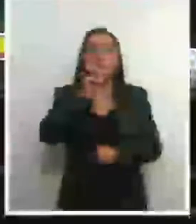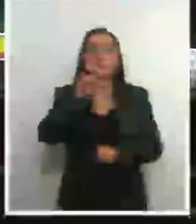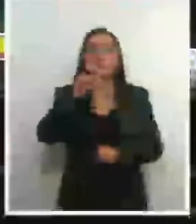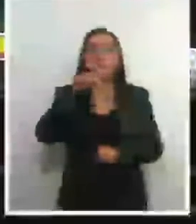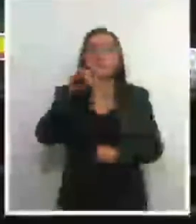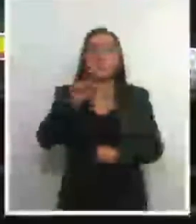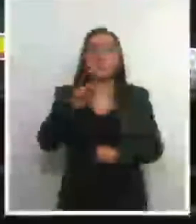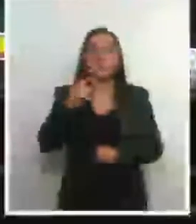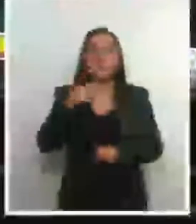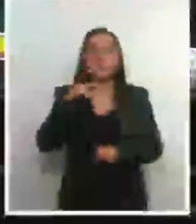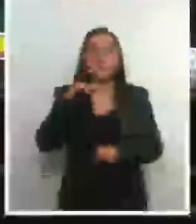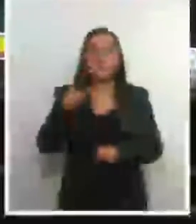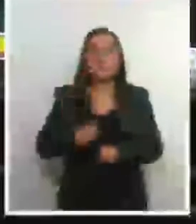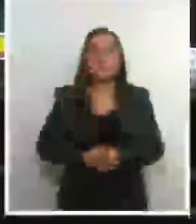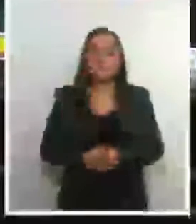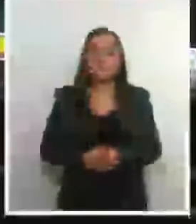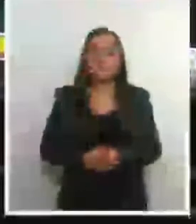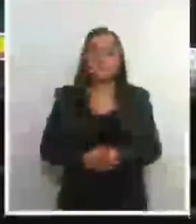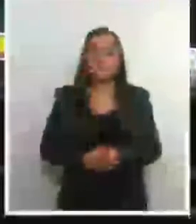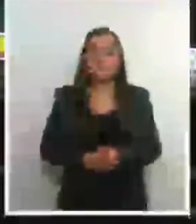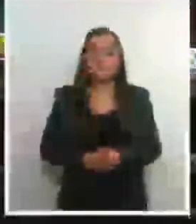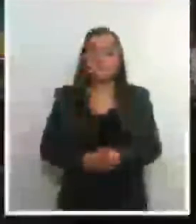Gracia.